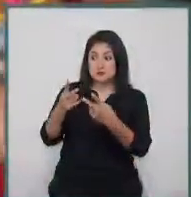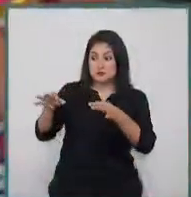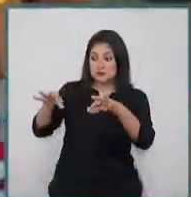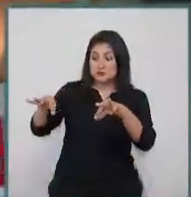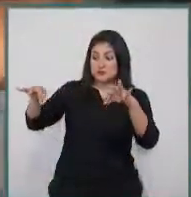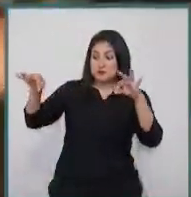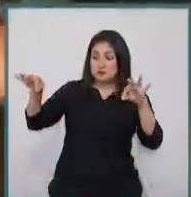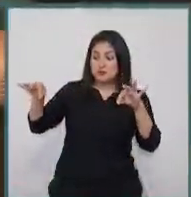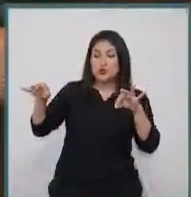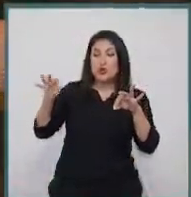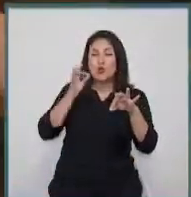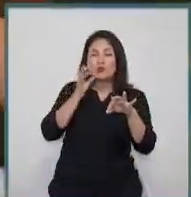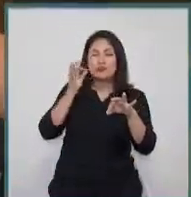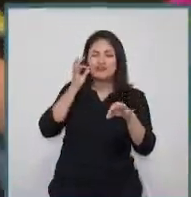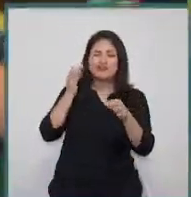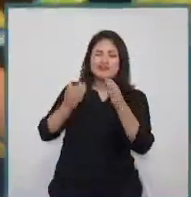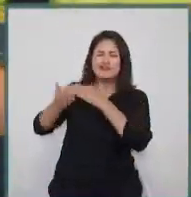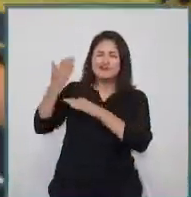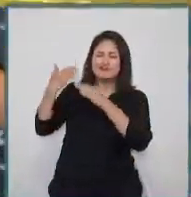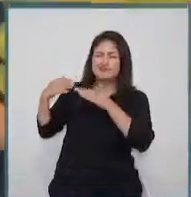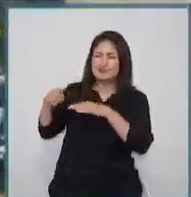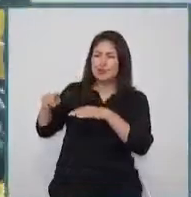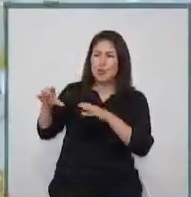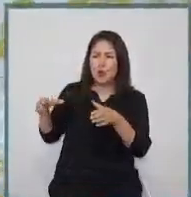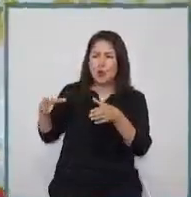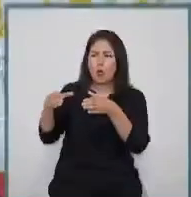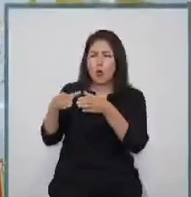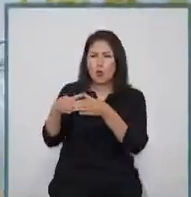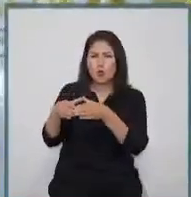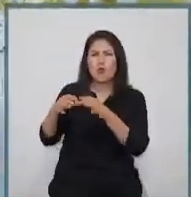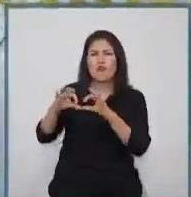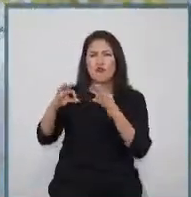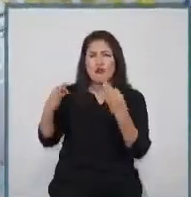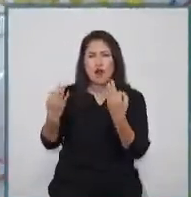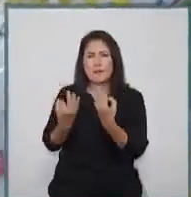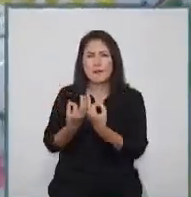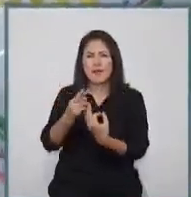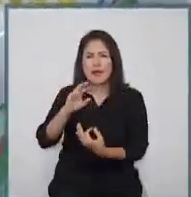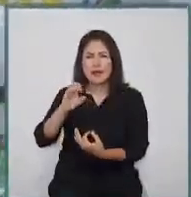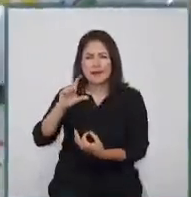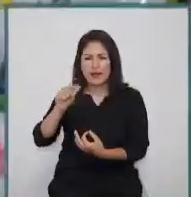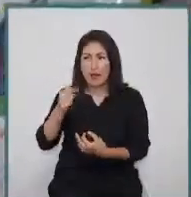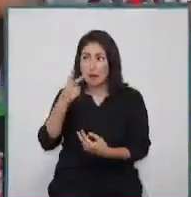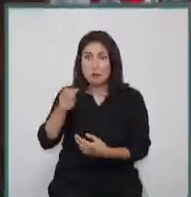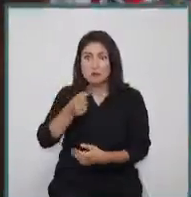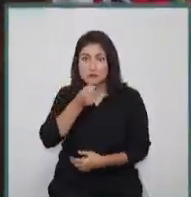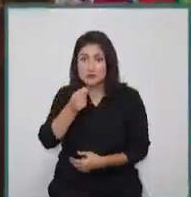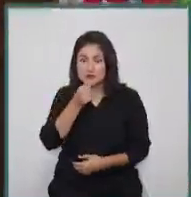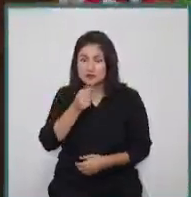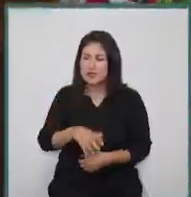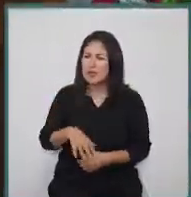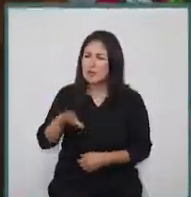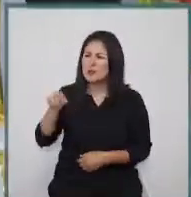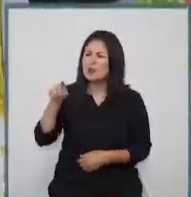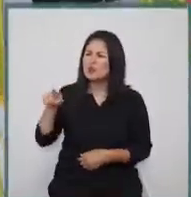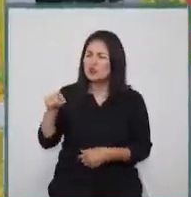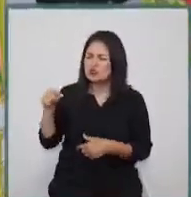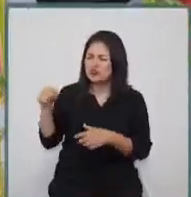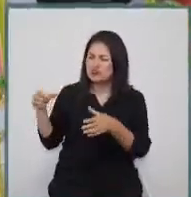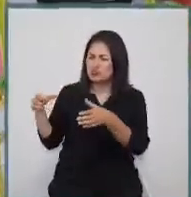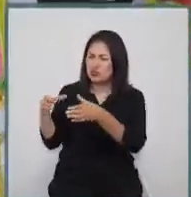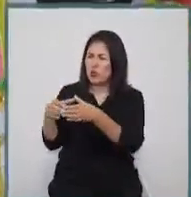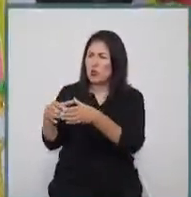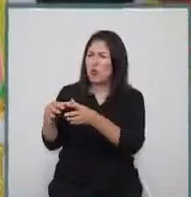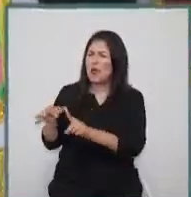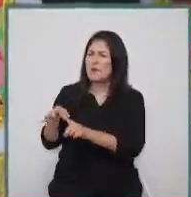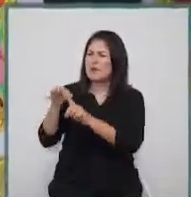Miren, acá dice Dinastía Inca, es otra compañía, familia real, así que vamos a entrevistarlos. ¿Qué les